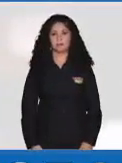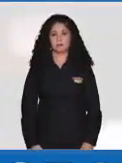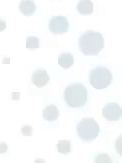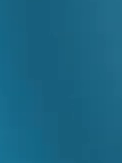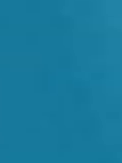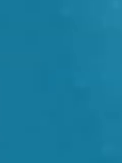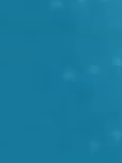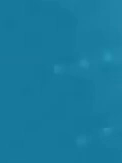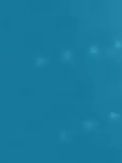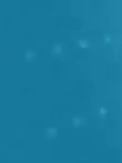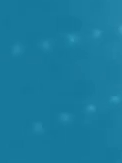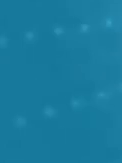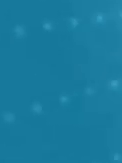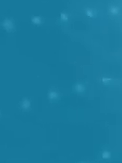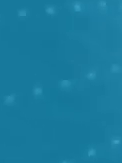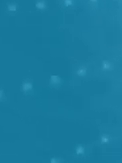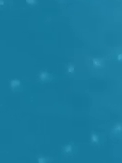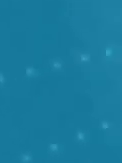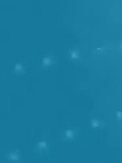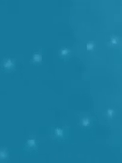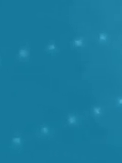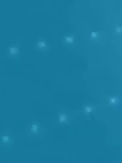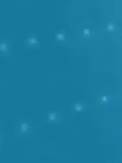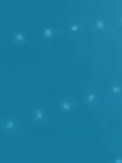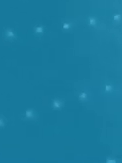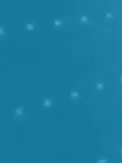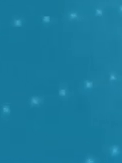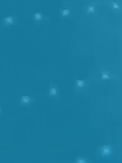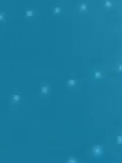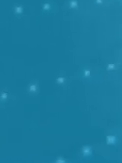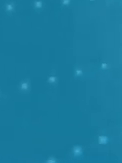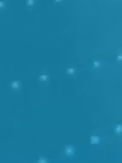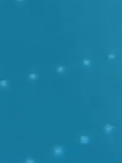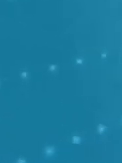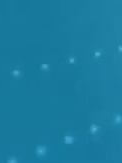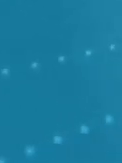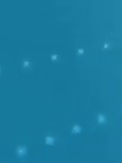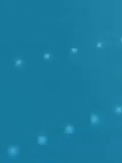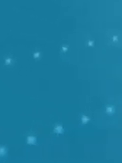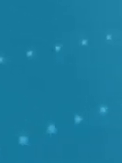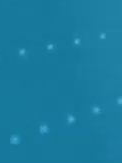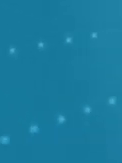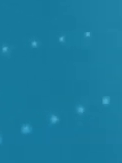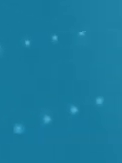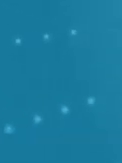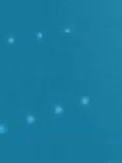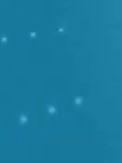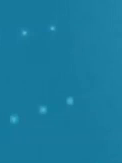éxitos. Guanajuato, orgullo y compromiso cumplido.